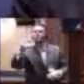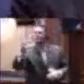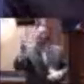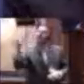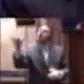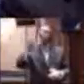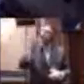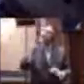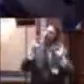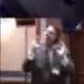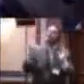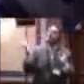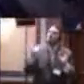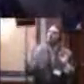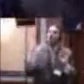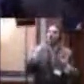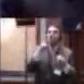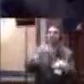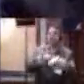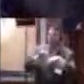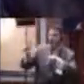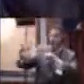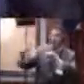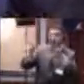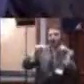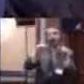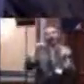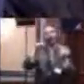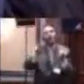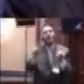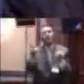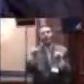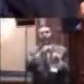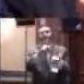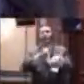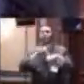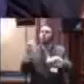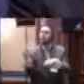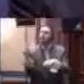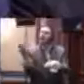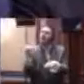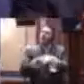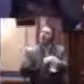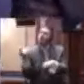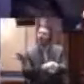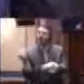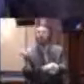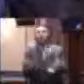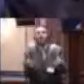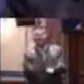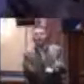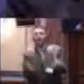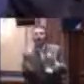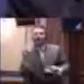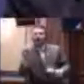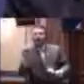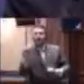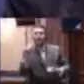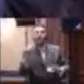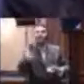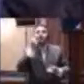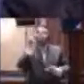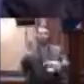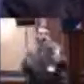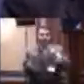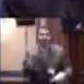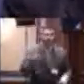no todas son urgentes. Distinguir lo urgente, saber que en ese mapa